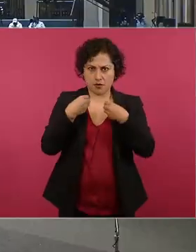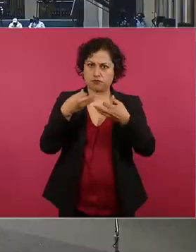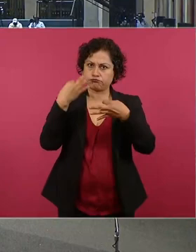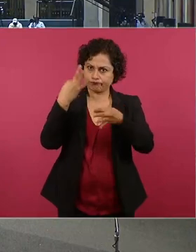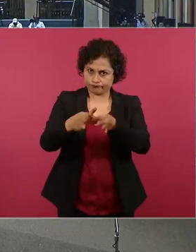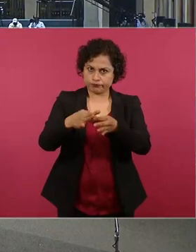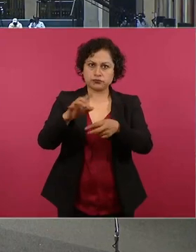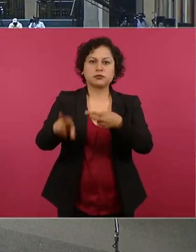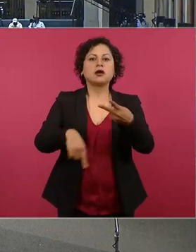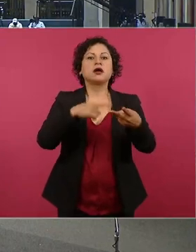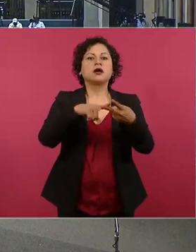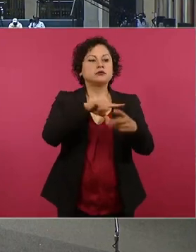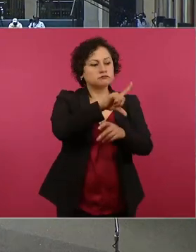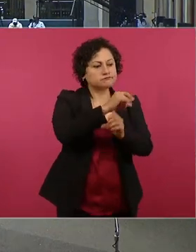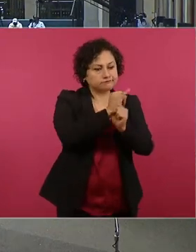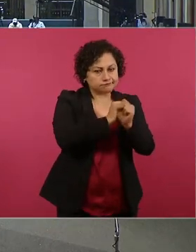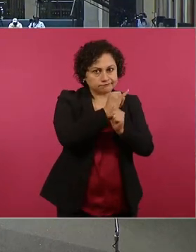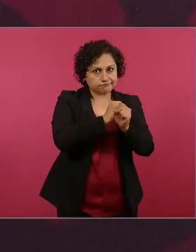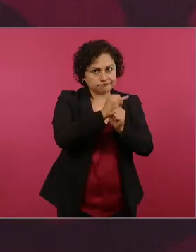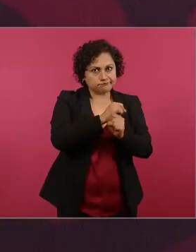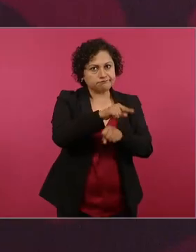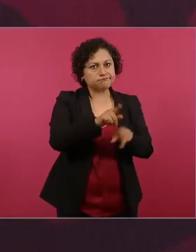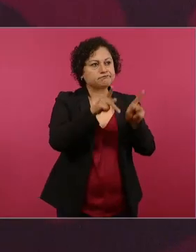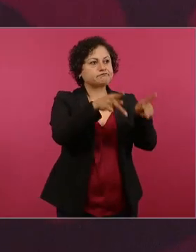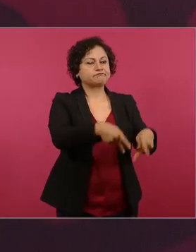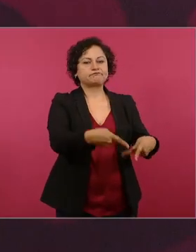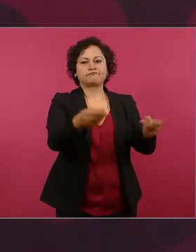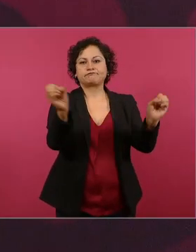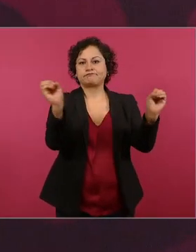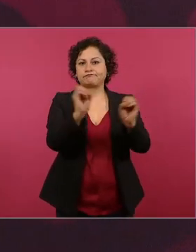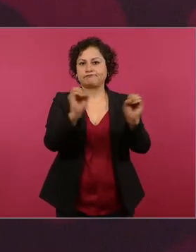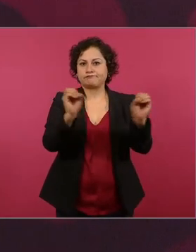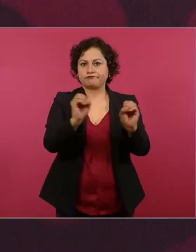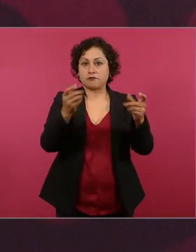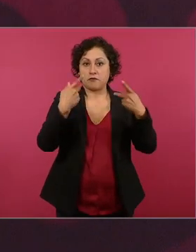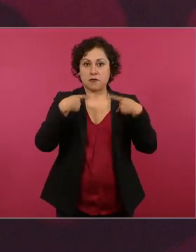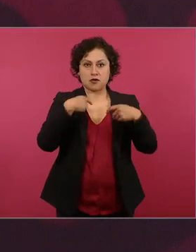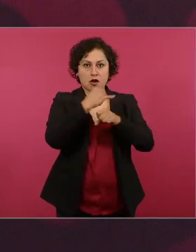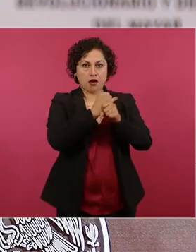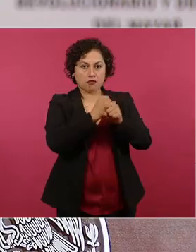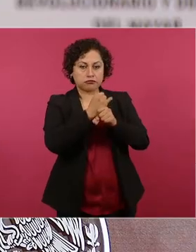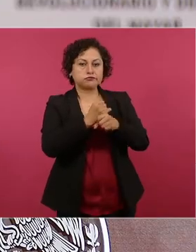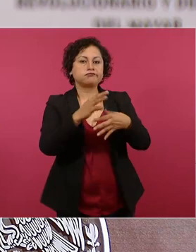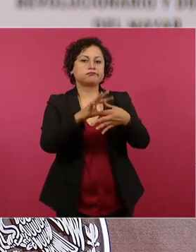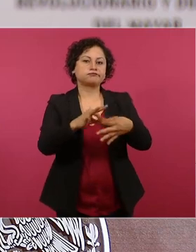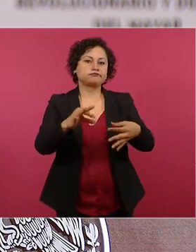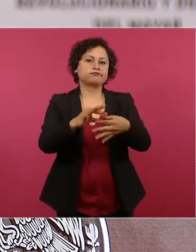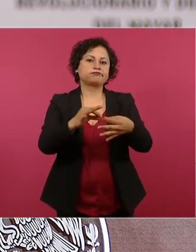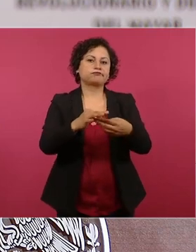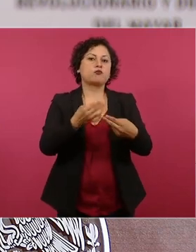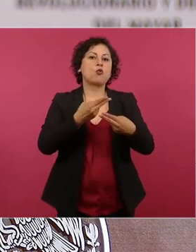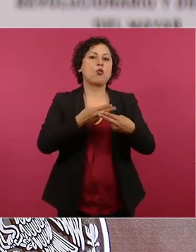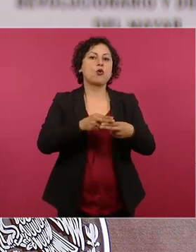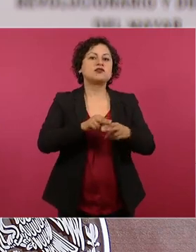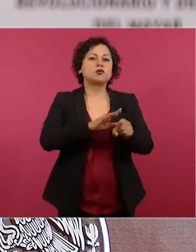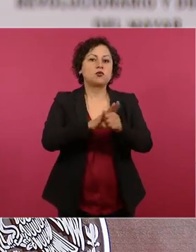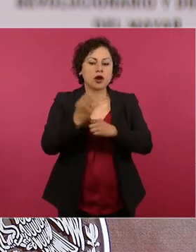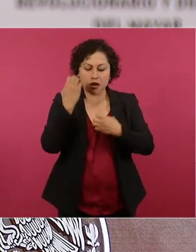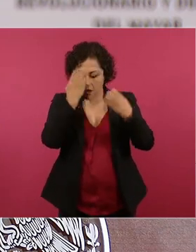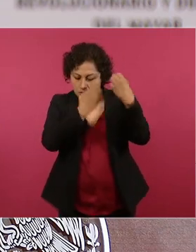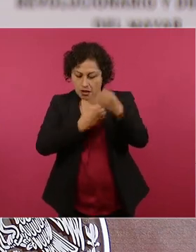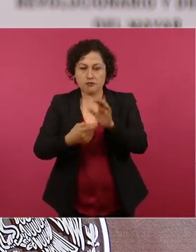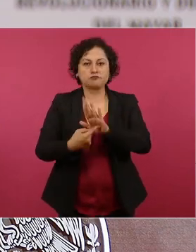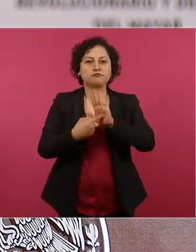fosa común y luego el resultado de los peritos sobre el tema de los restos óseos. Se fue dando toda